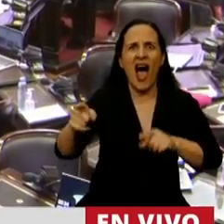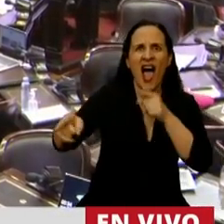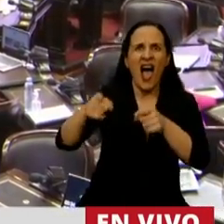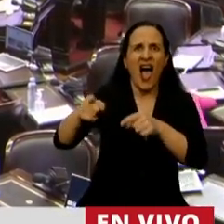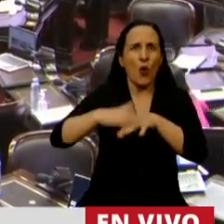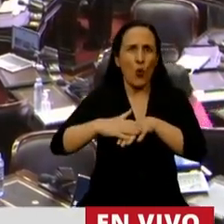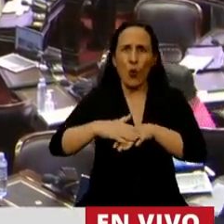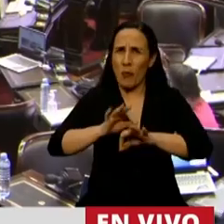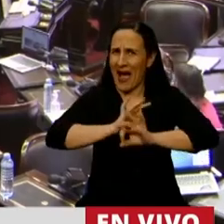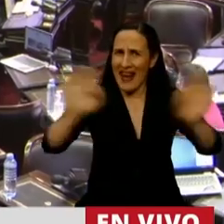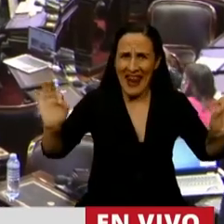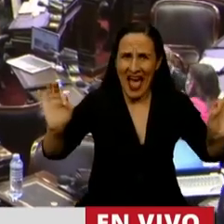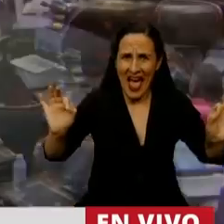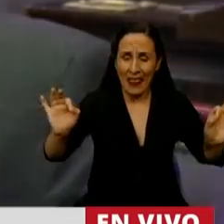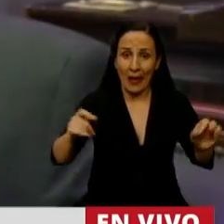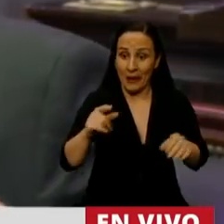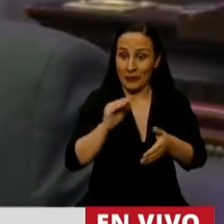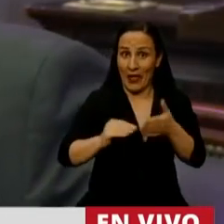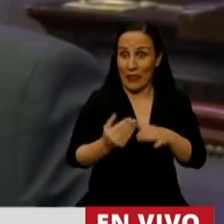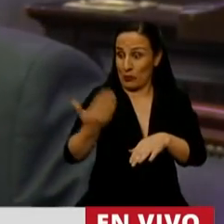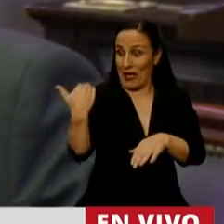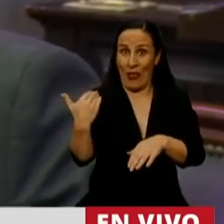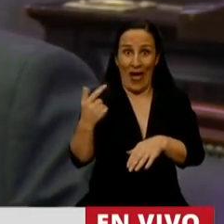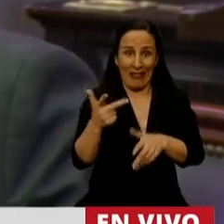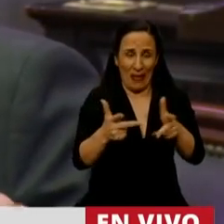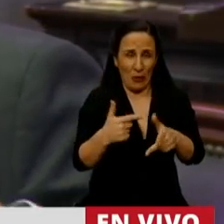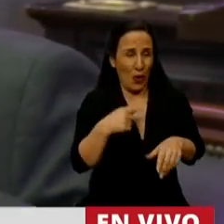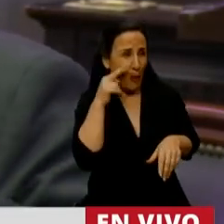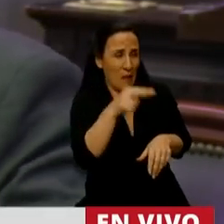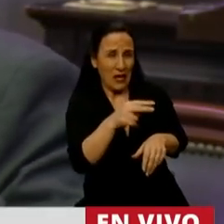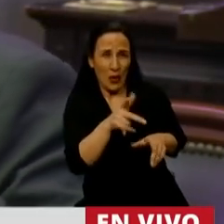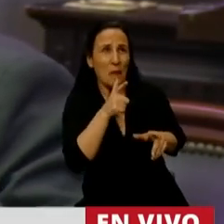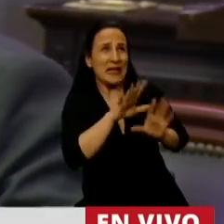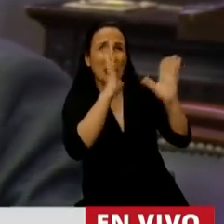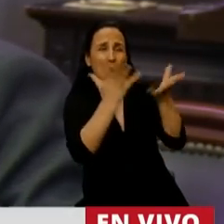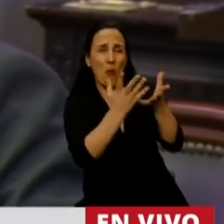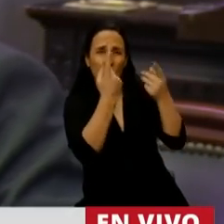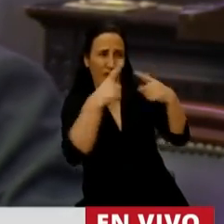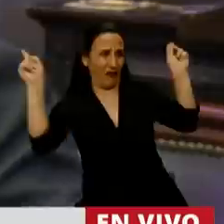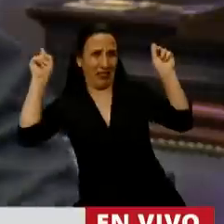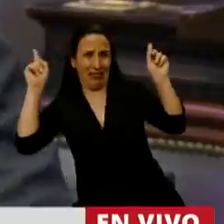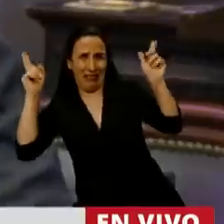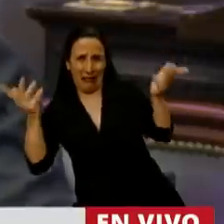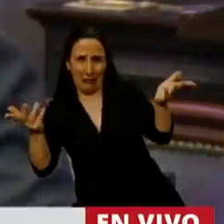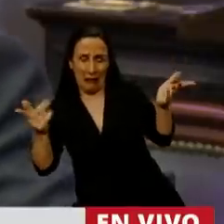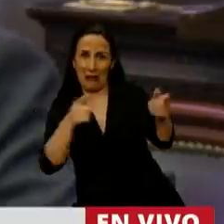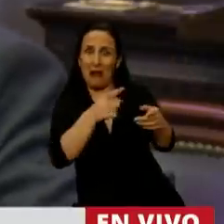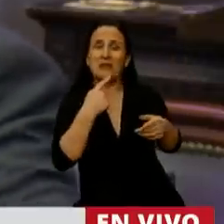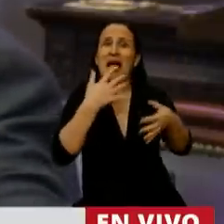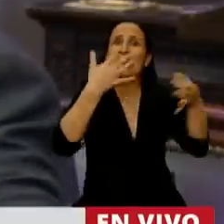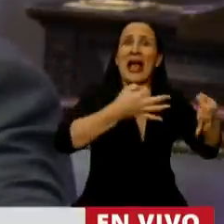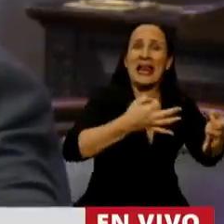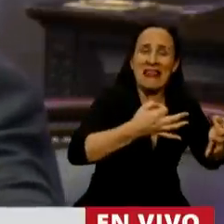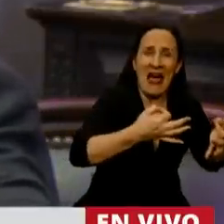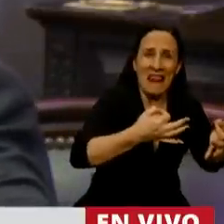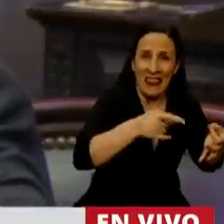como el preopinante que parecen vivir en un mundo paralelo en la realidad que es la única verdad según dijo alguno